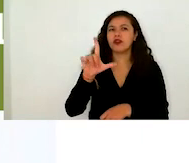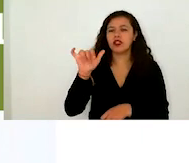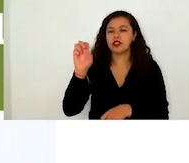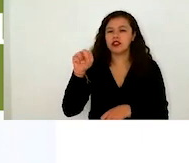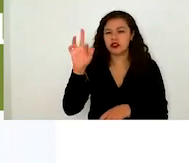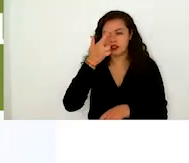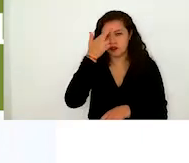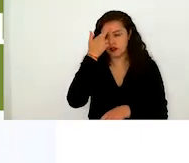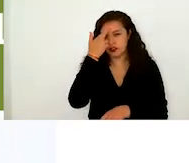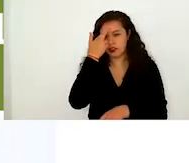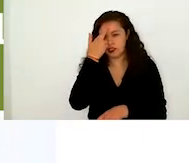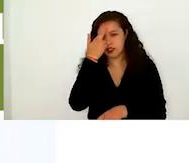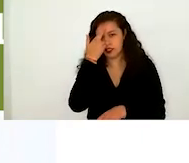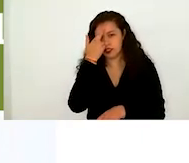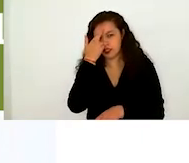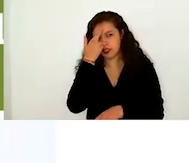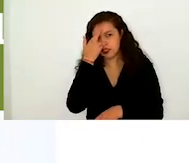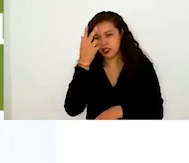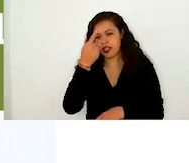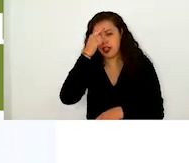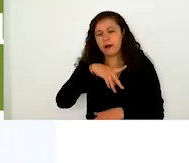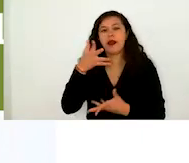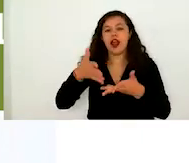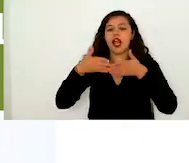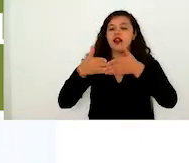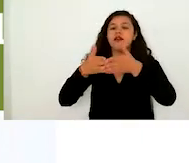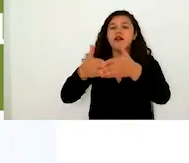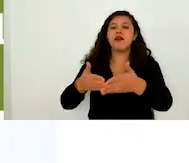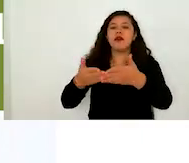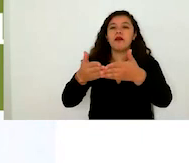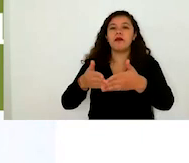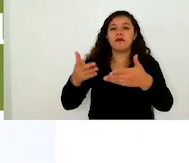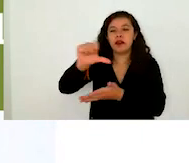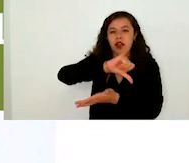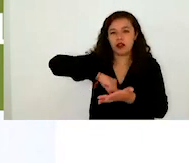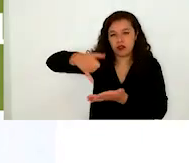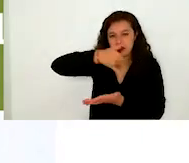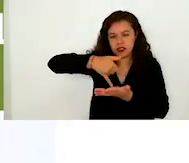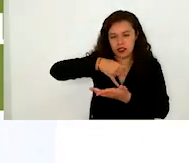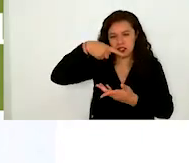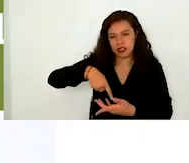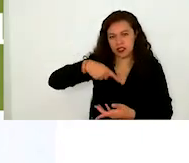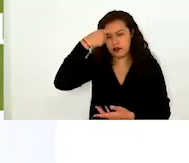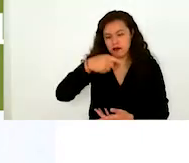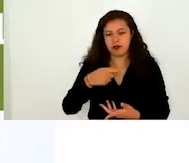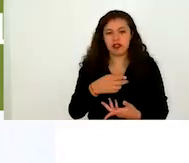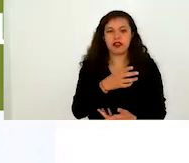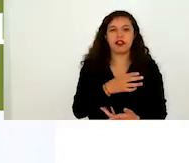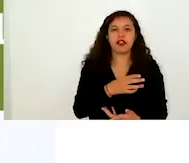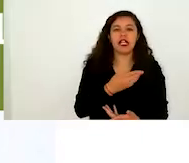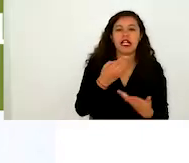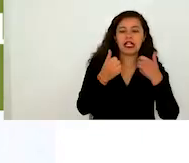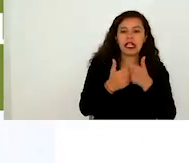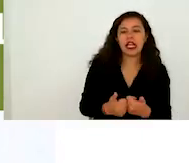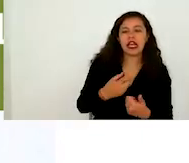en la necesidad del náufrago él tenía esta parte de hablar con alguien es una necesidad tuvo que